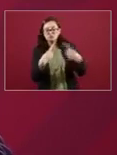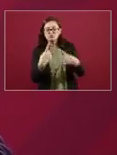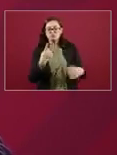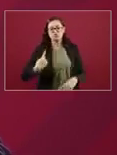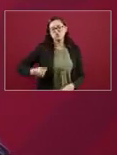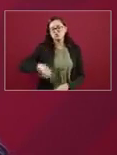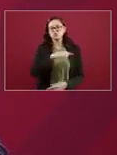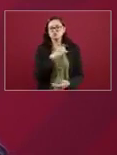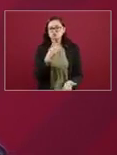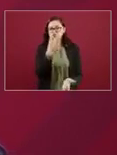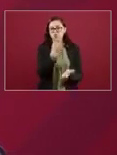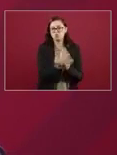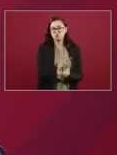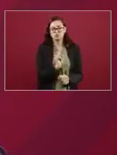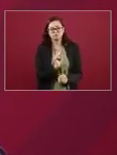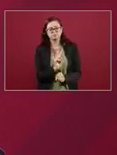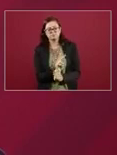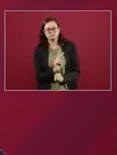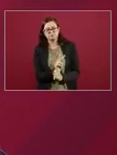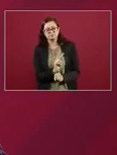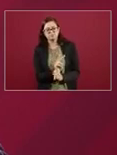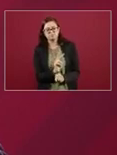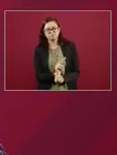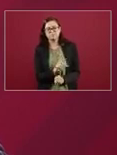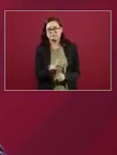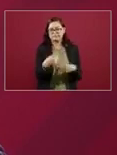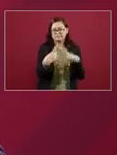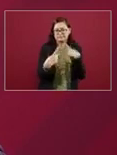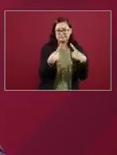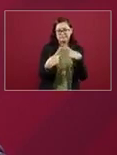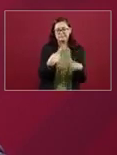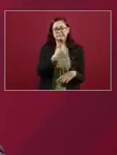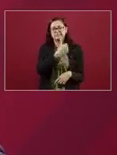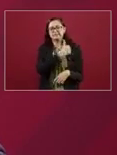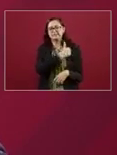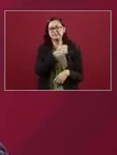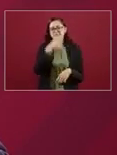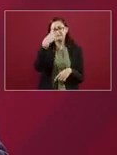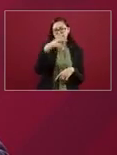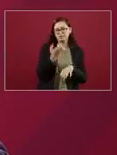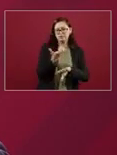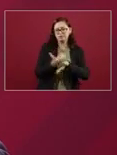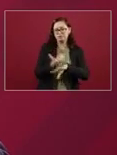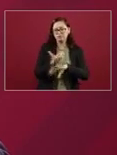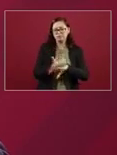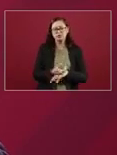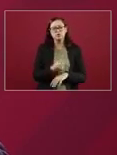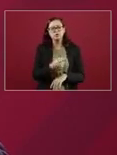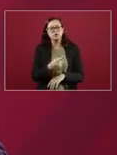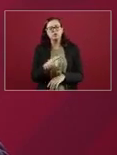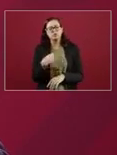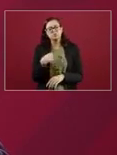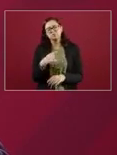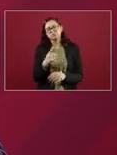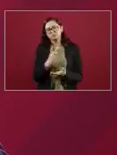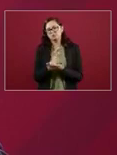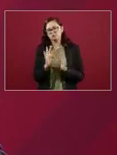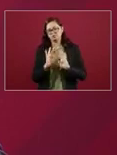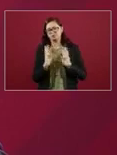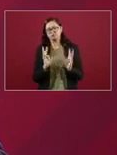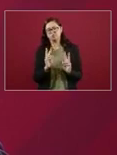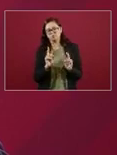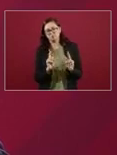comercial entre Canadá, México y Estados Unidos, hicimos el acuerdo de